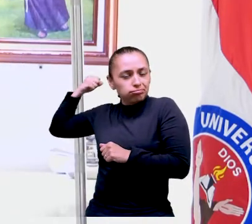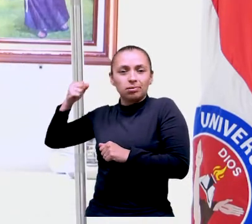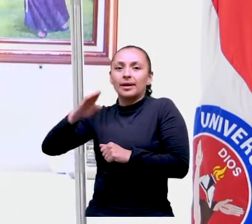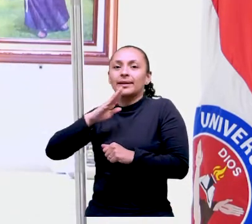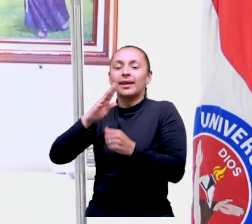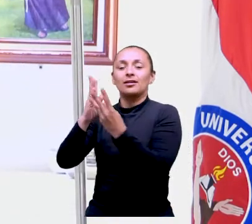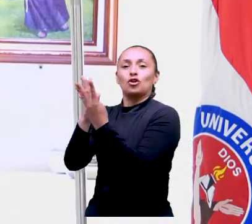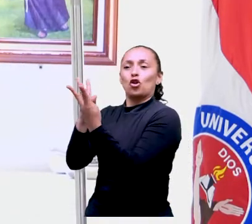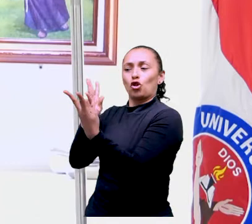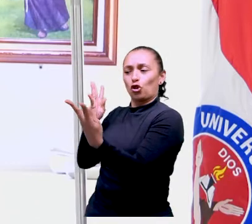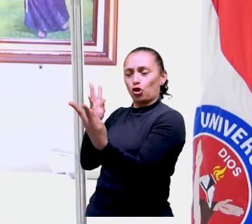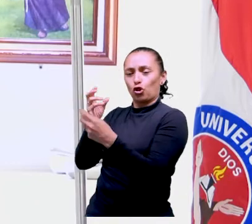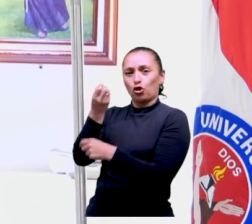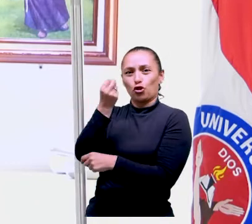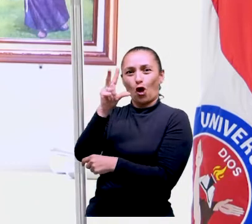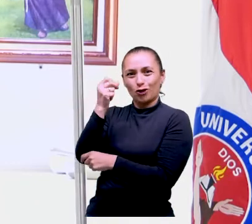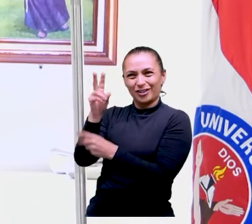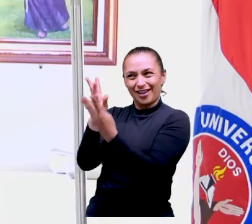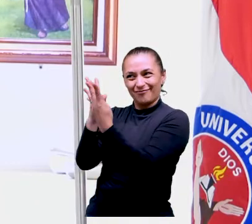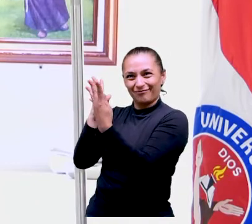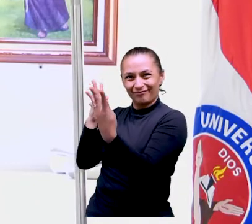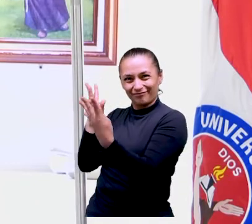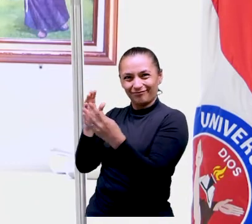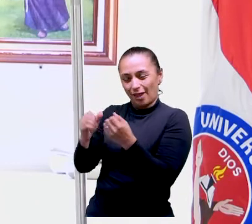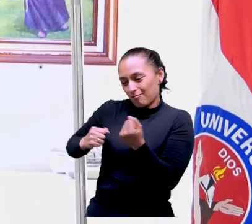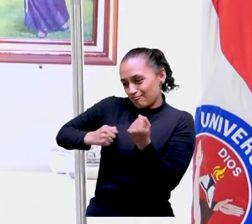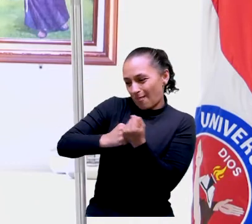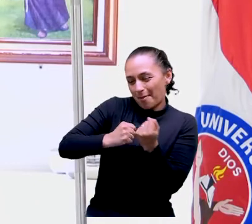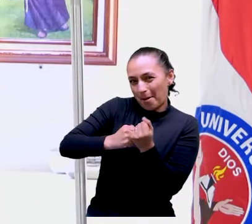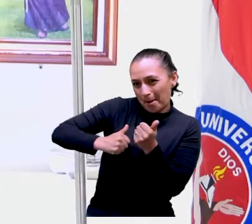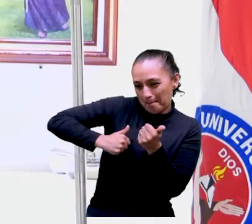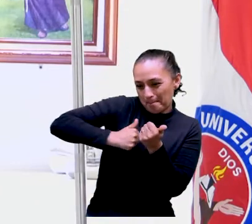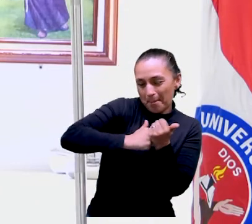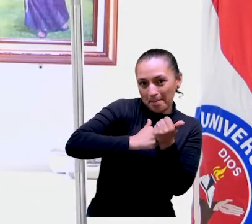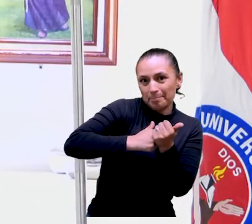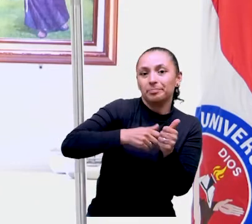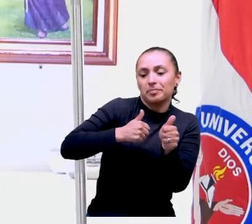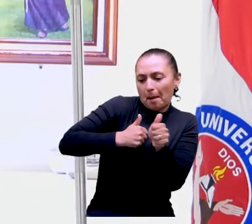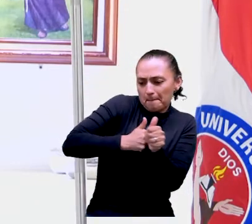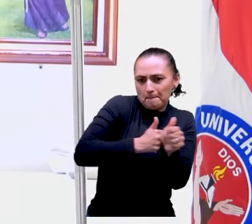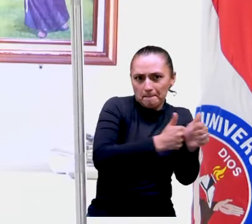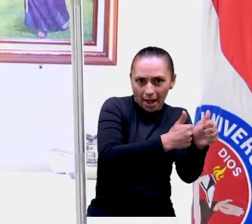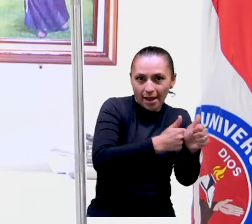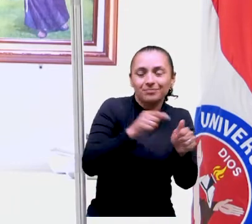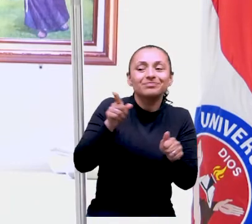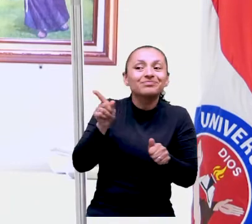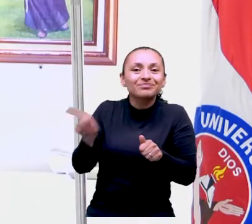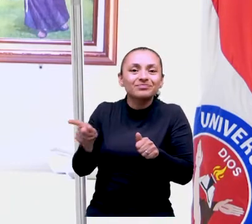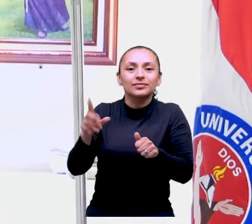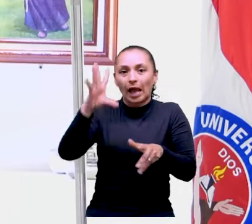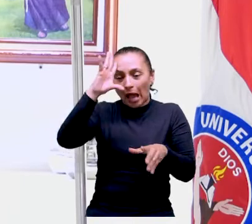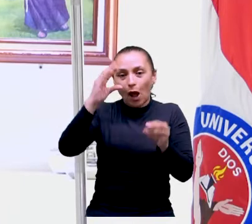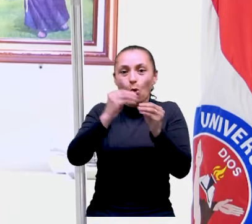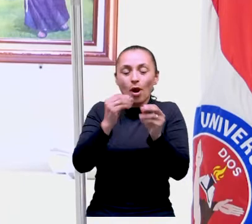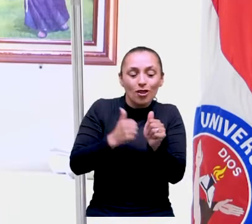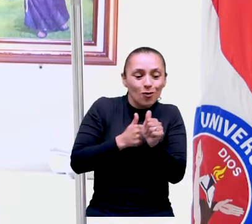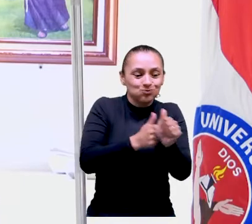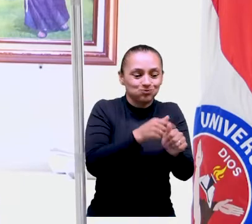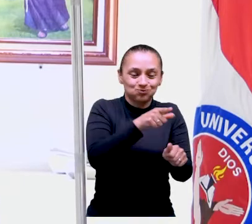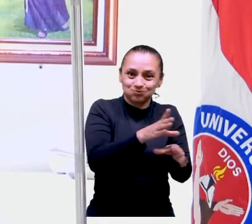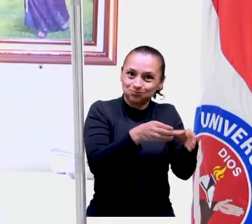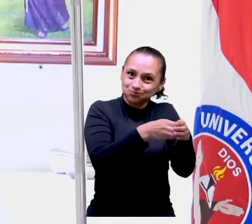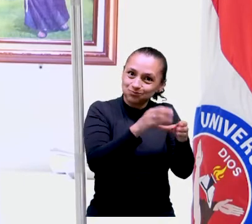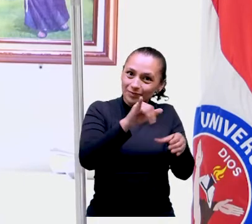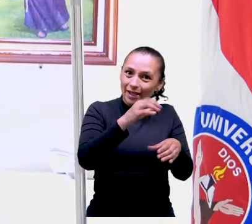primeros discípulos de jesús desde los primeros apóstoles desde el concilio de jerusalén